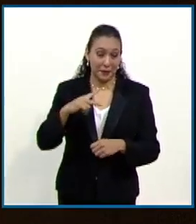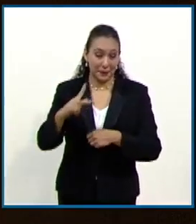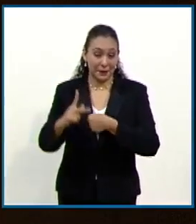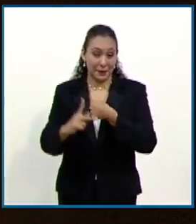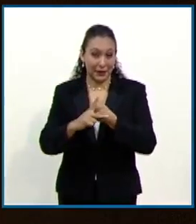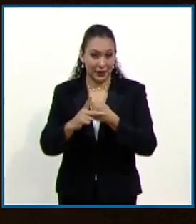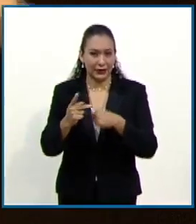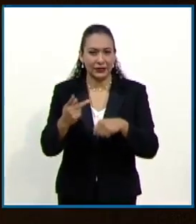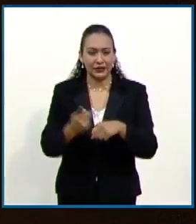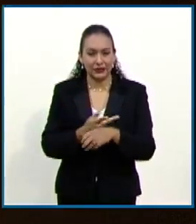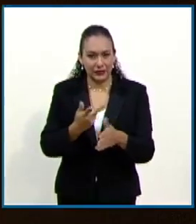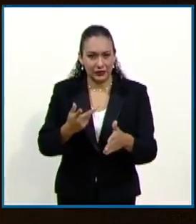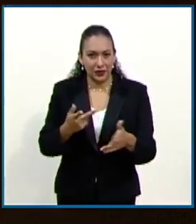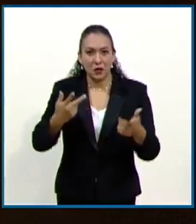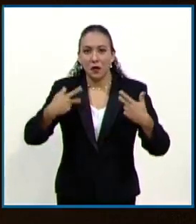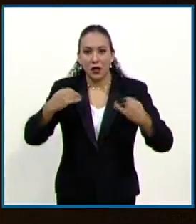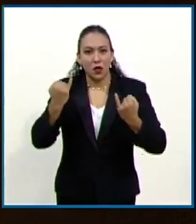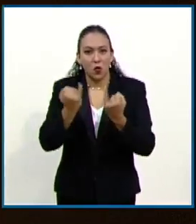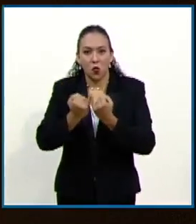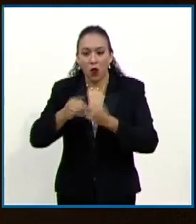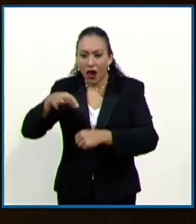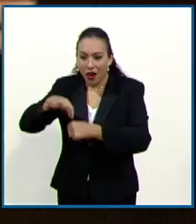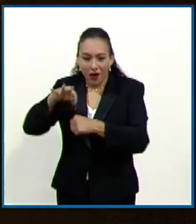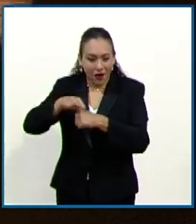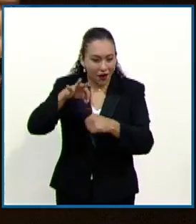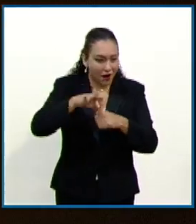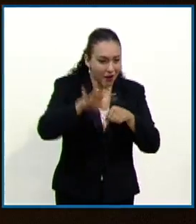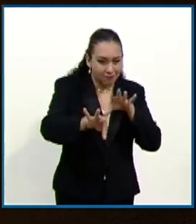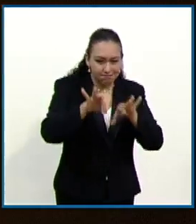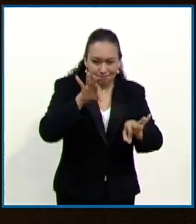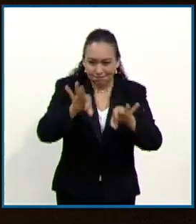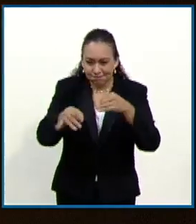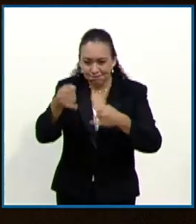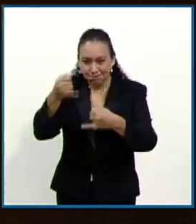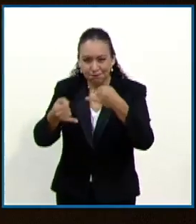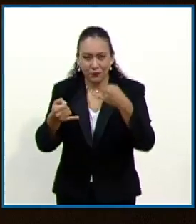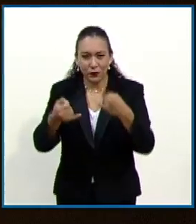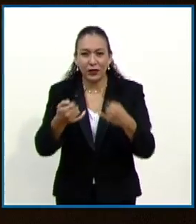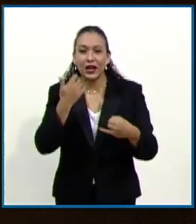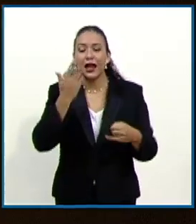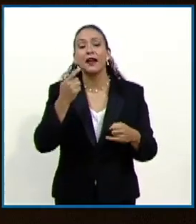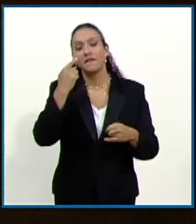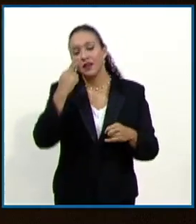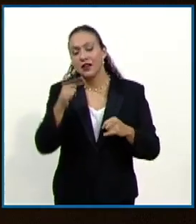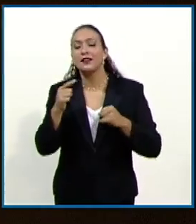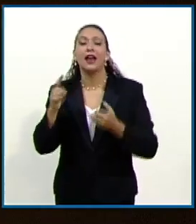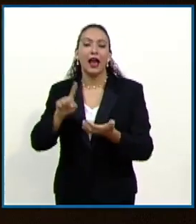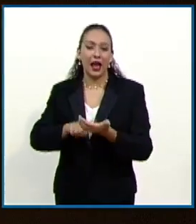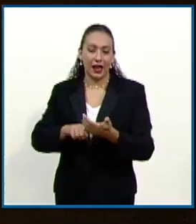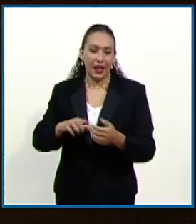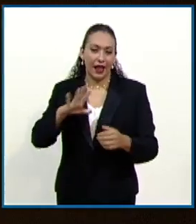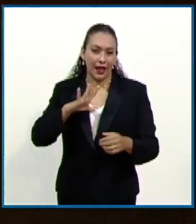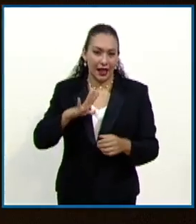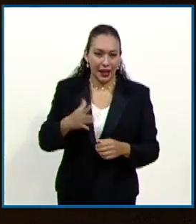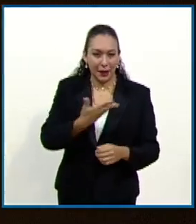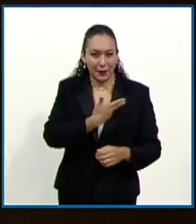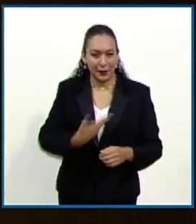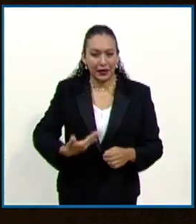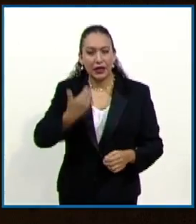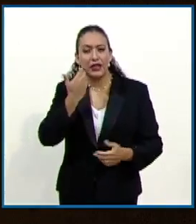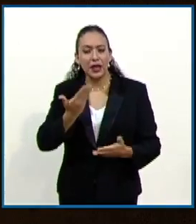de la boleta a elegir iban a ser preseleccionados por la Asamblea Legislativa por 2/3 de